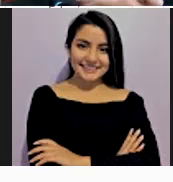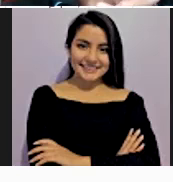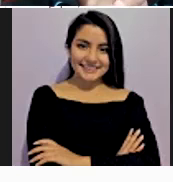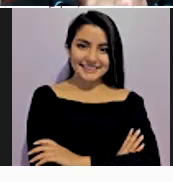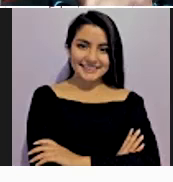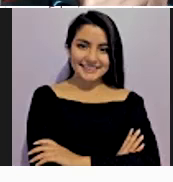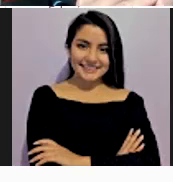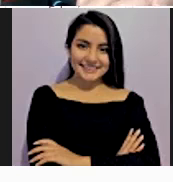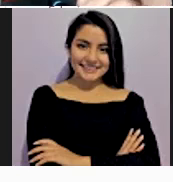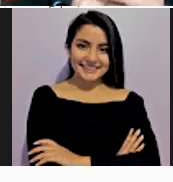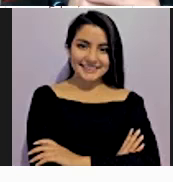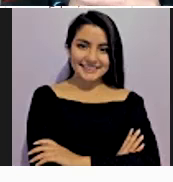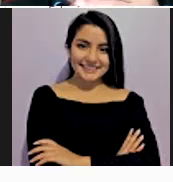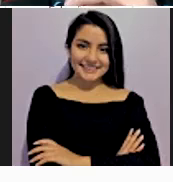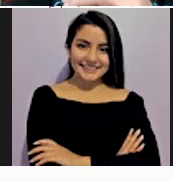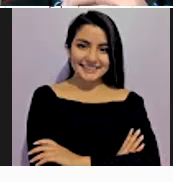esto?